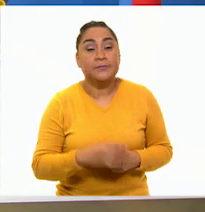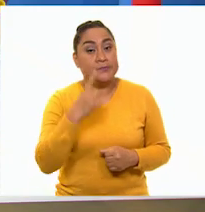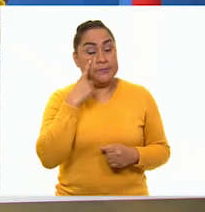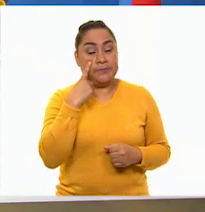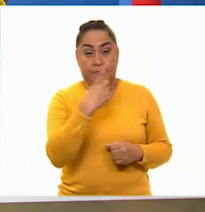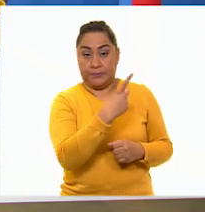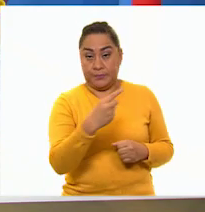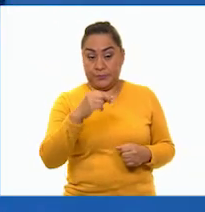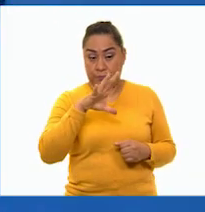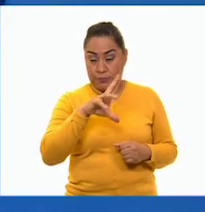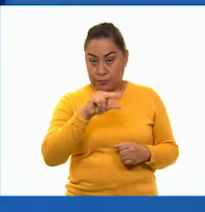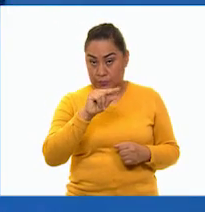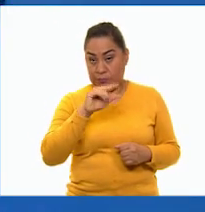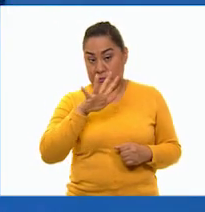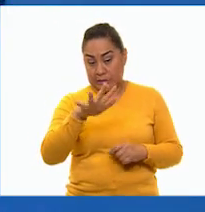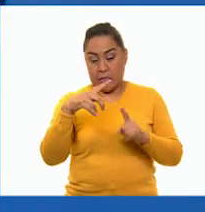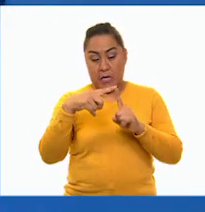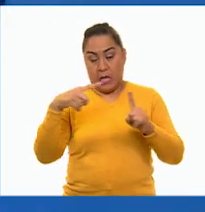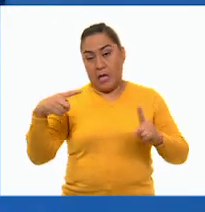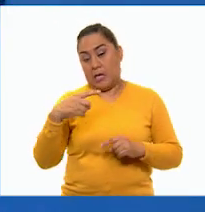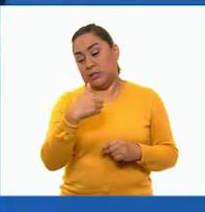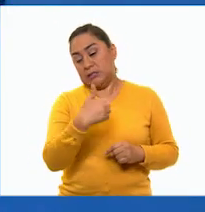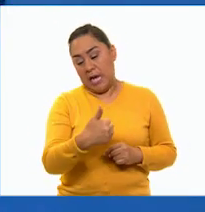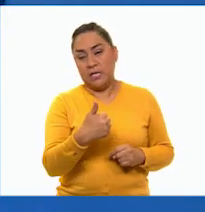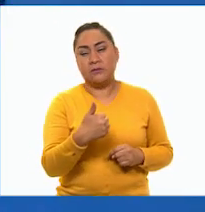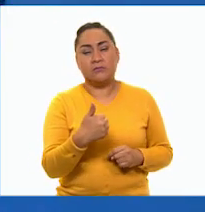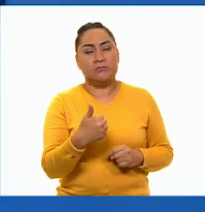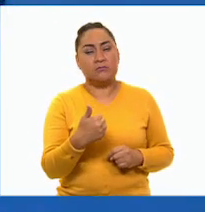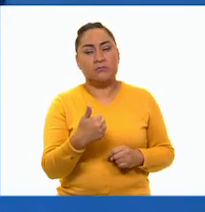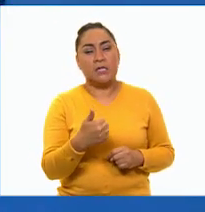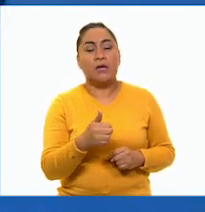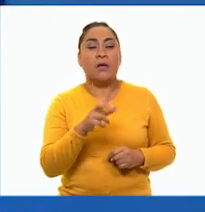185 entre 6, esto nos da